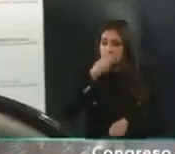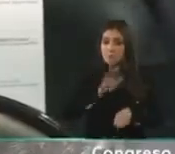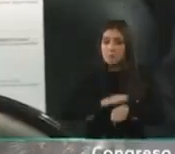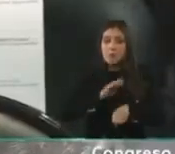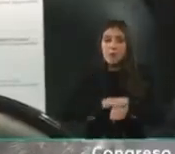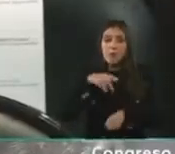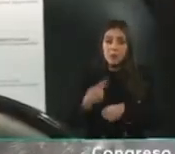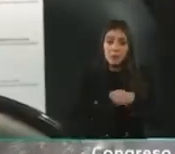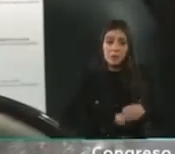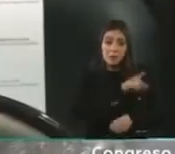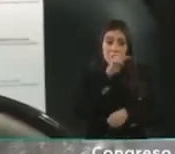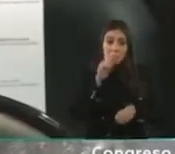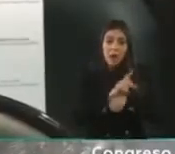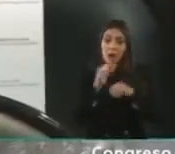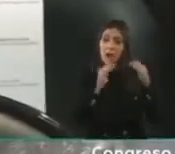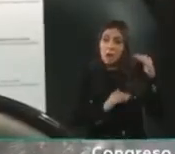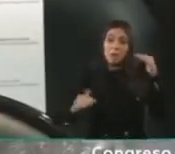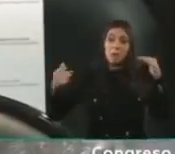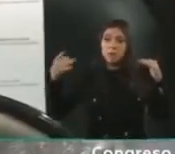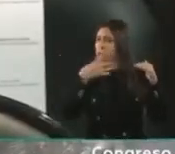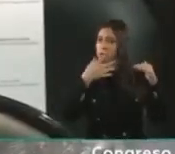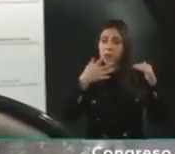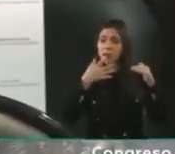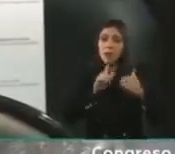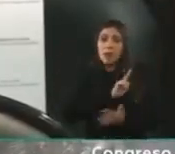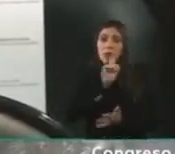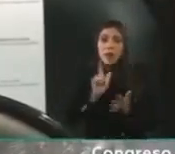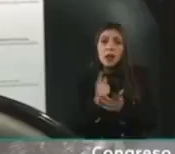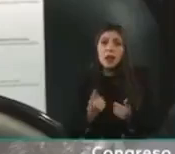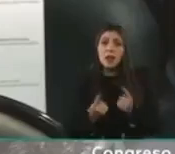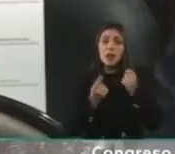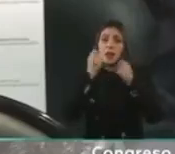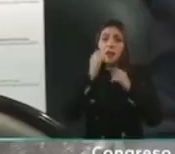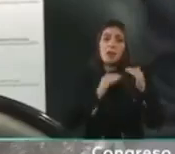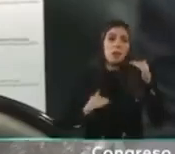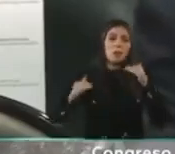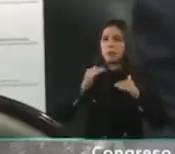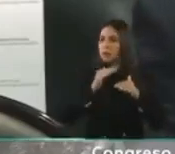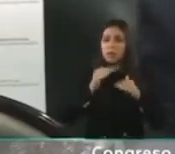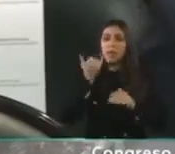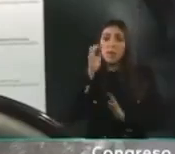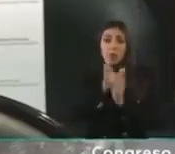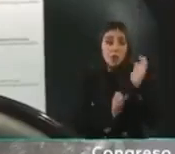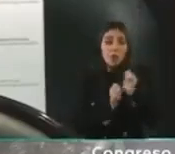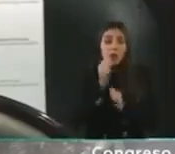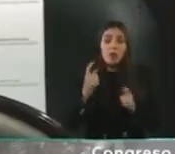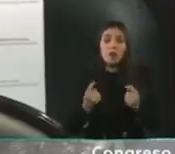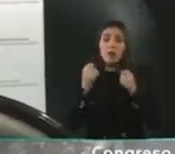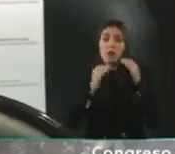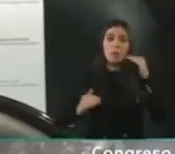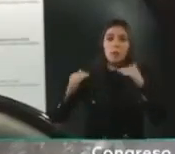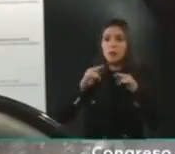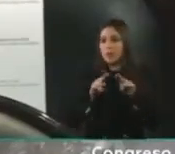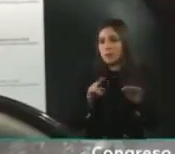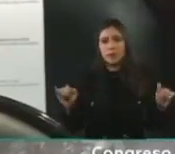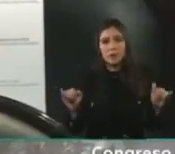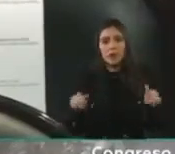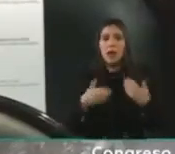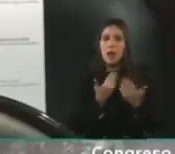por encima de la ley, nadie por encima de la Constitución. Este es el momento y la hora de